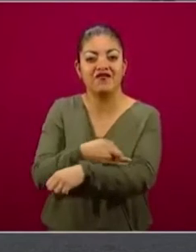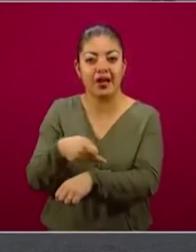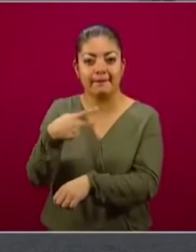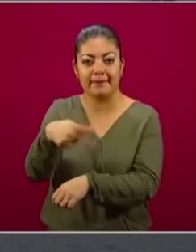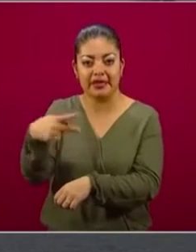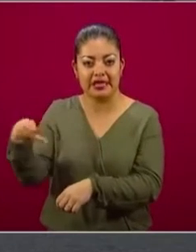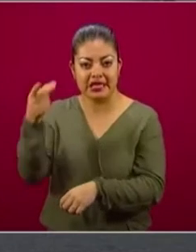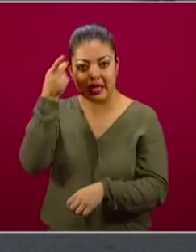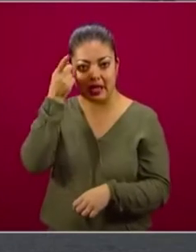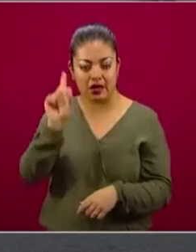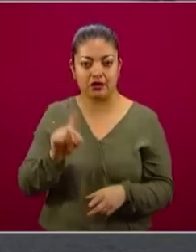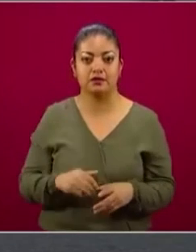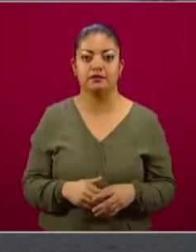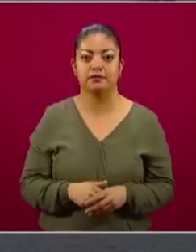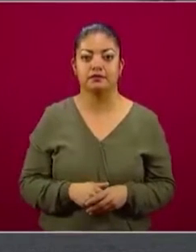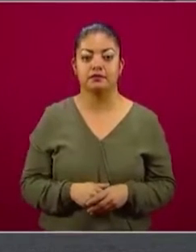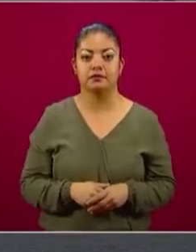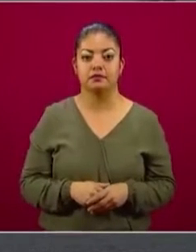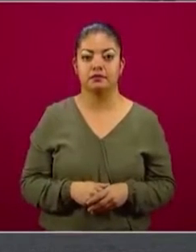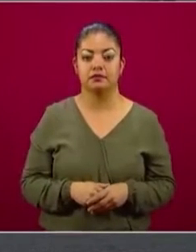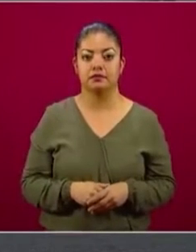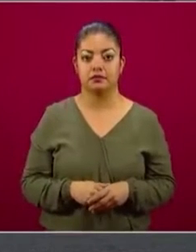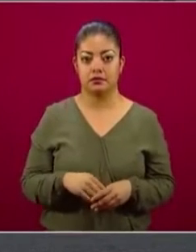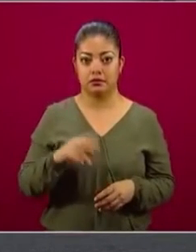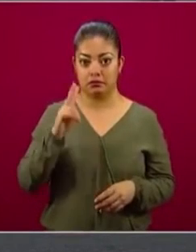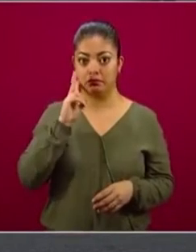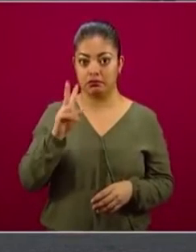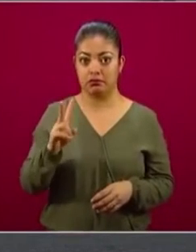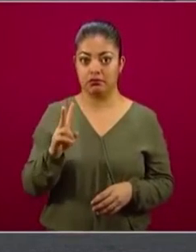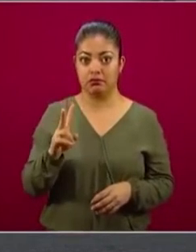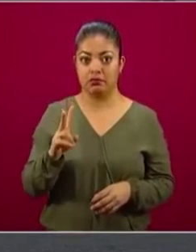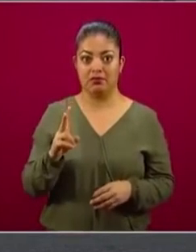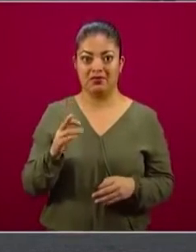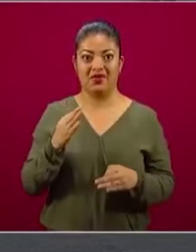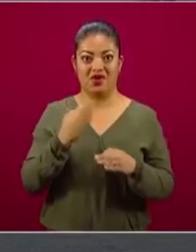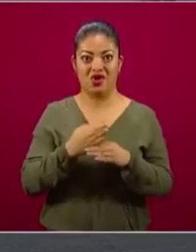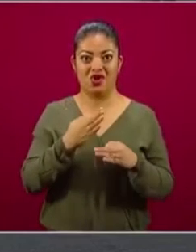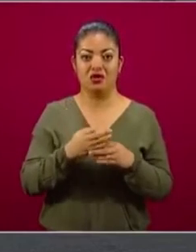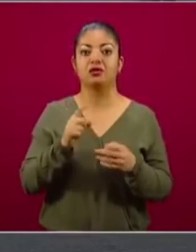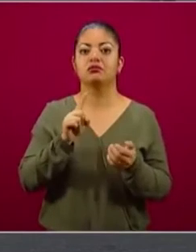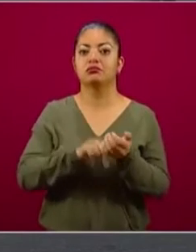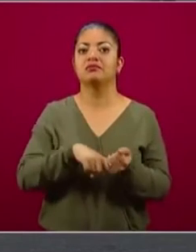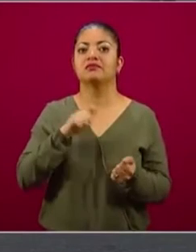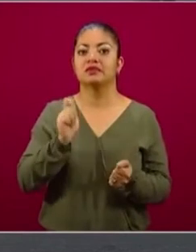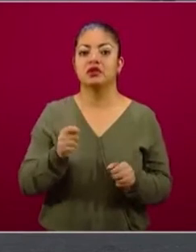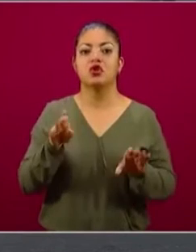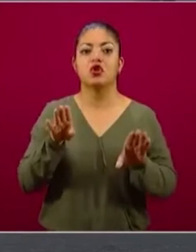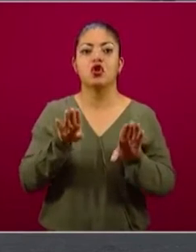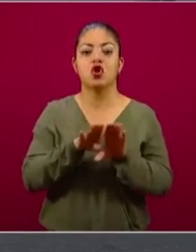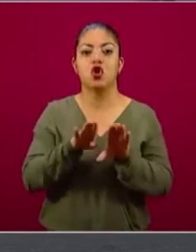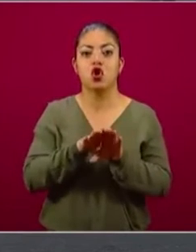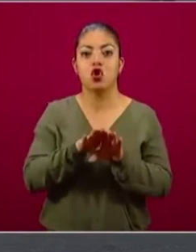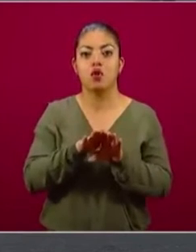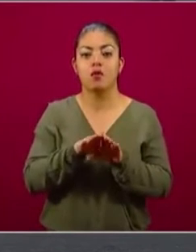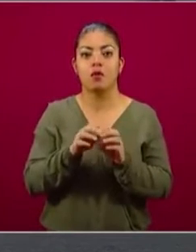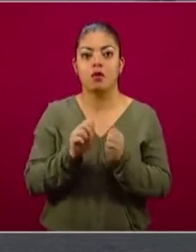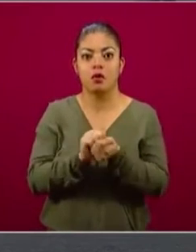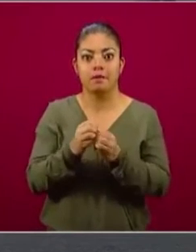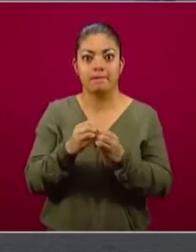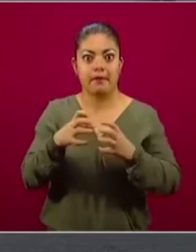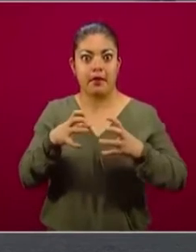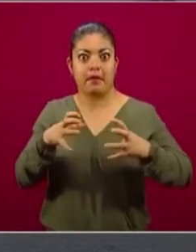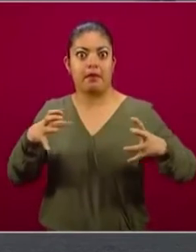entonces como hemos visto hemos venido acelerando el incremento en los